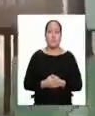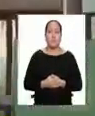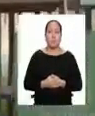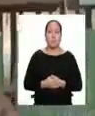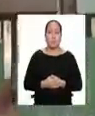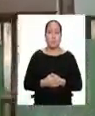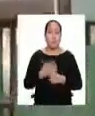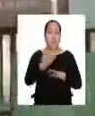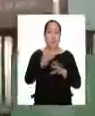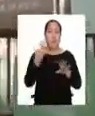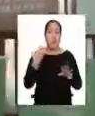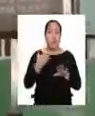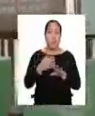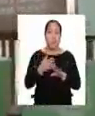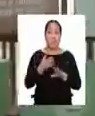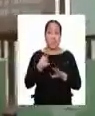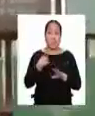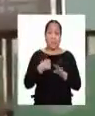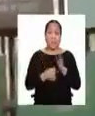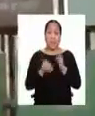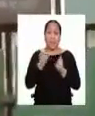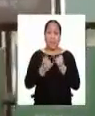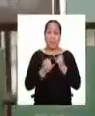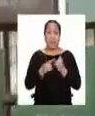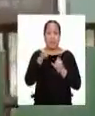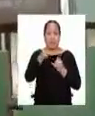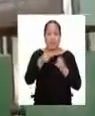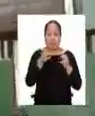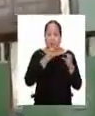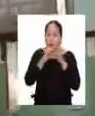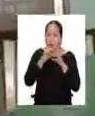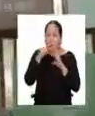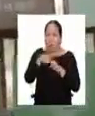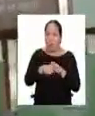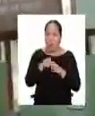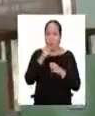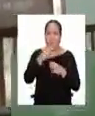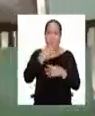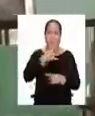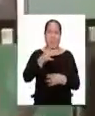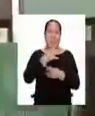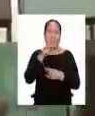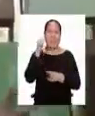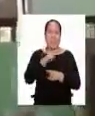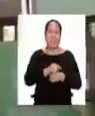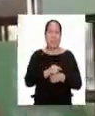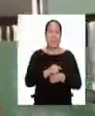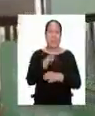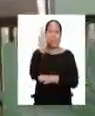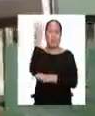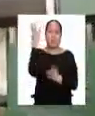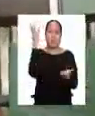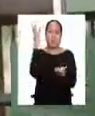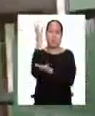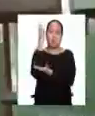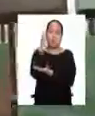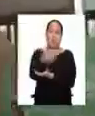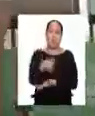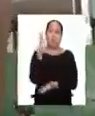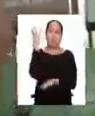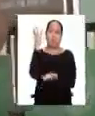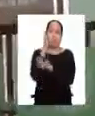Bueno, antes de irme, justo estaba conversando con Daniel algo que es bastante interesante y no lo habíamos mencionado, y es que aparte de deforestar y perder